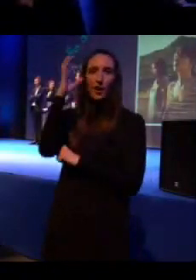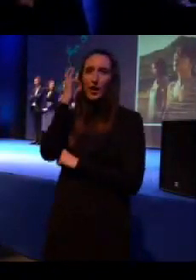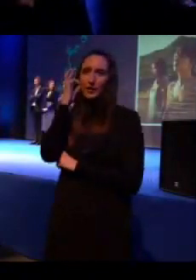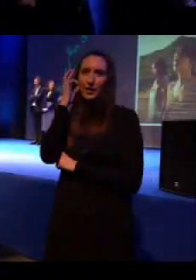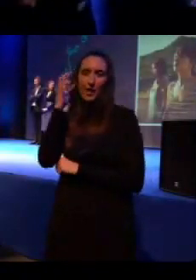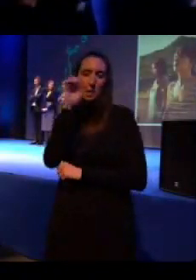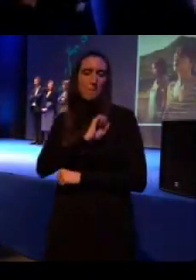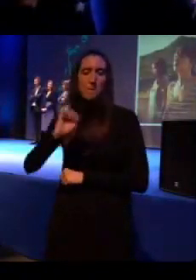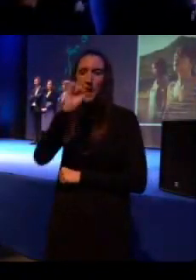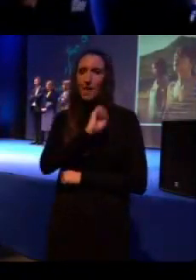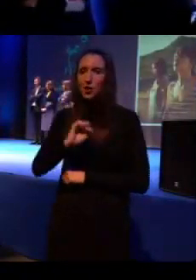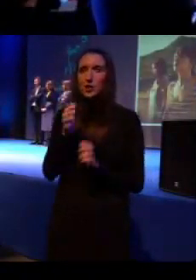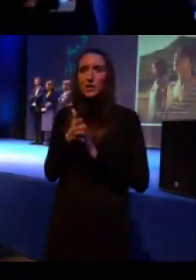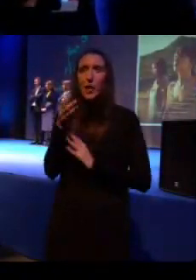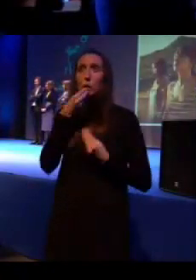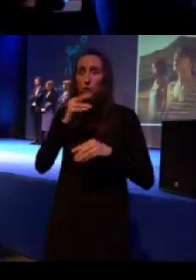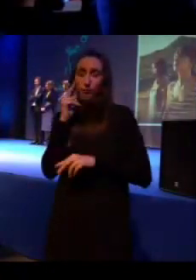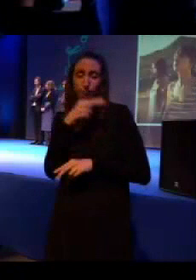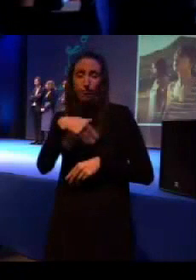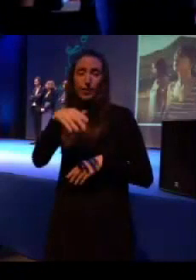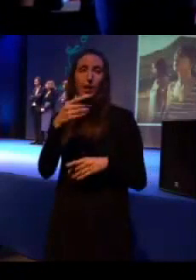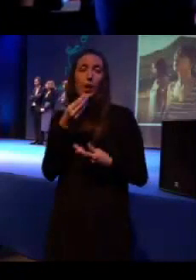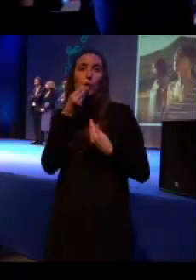tan maravillosos. Es una historia, ya vais a ver, que cuenta